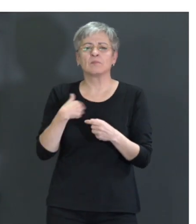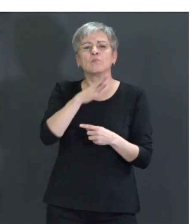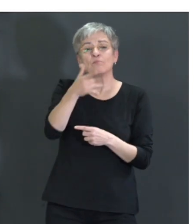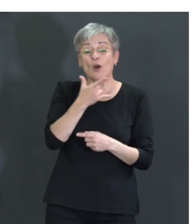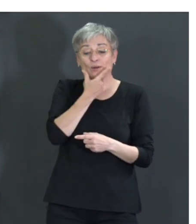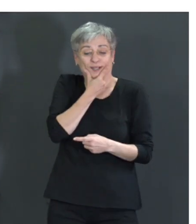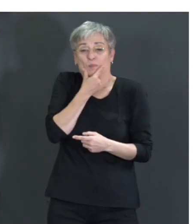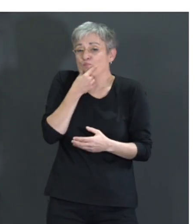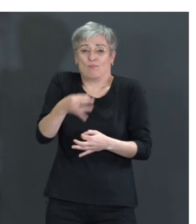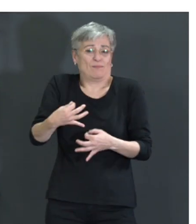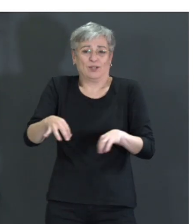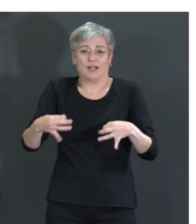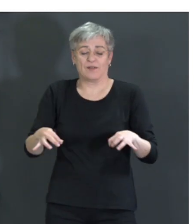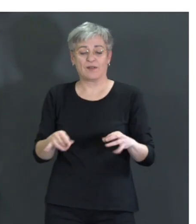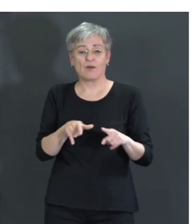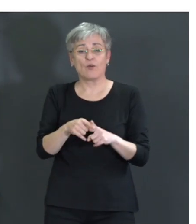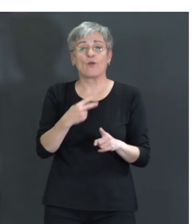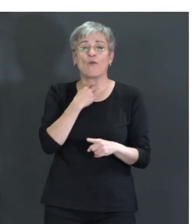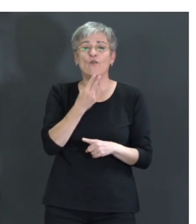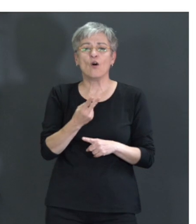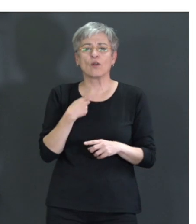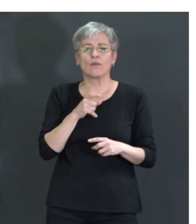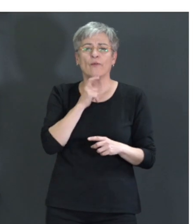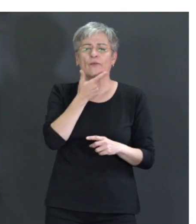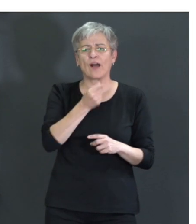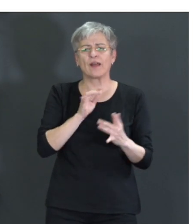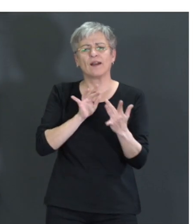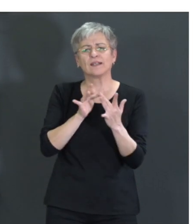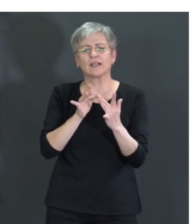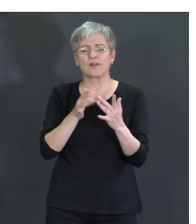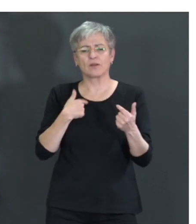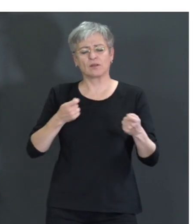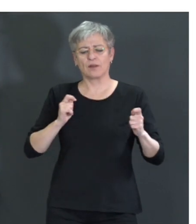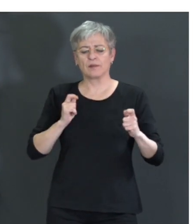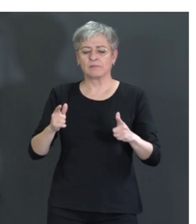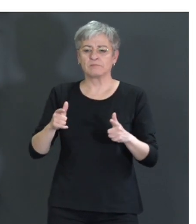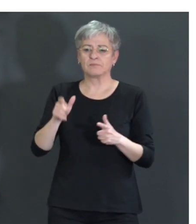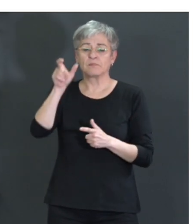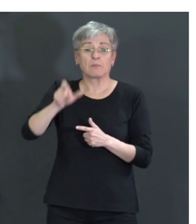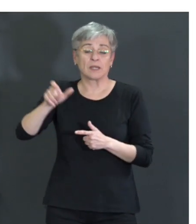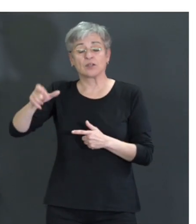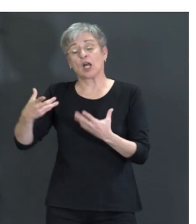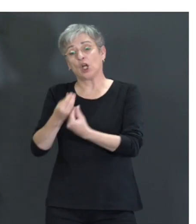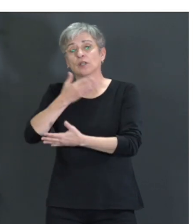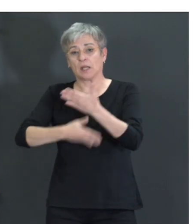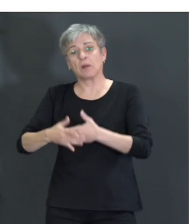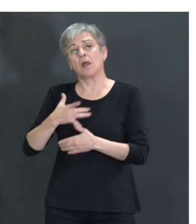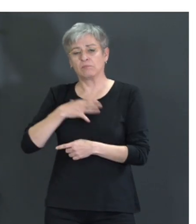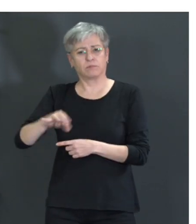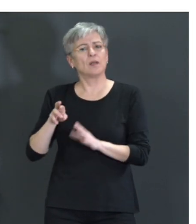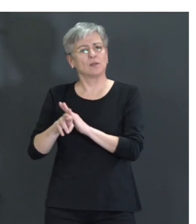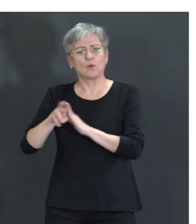en el manejo y la interacción por voz pues tiene mucho potencial para personas con discapacidad. Y luego